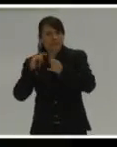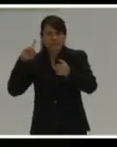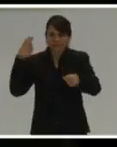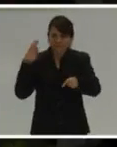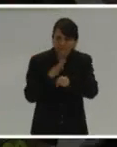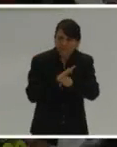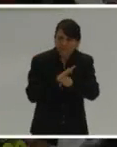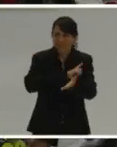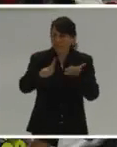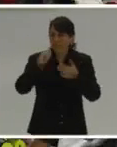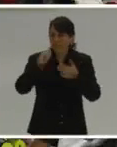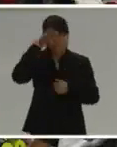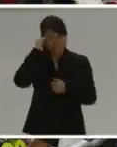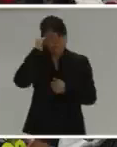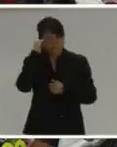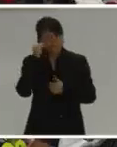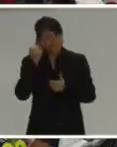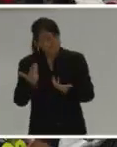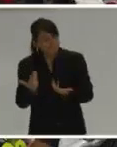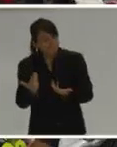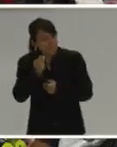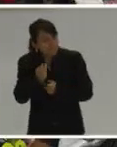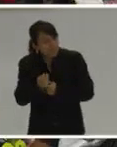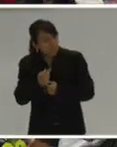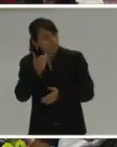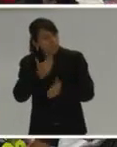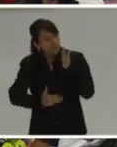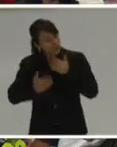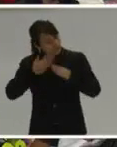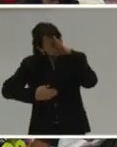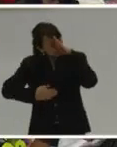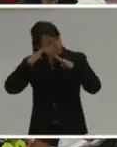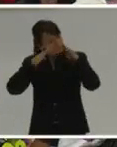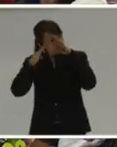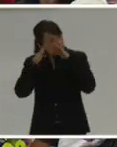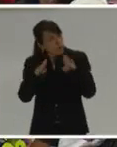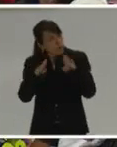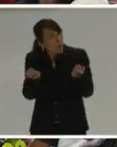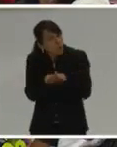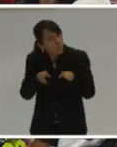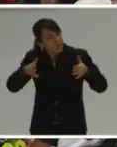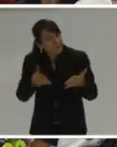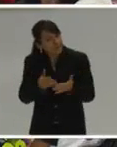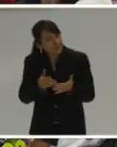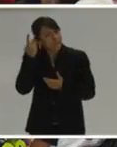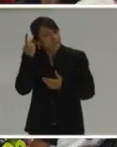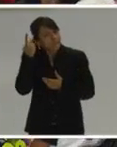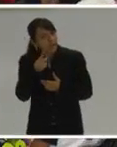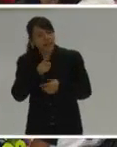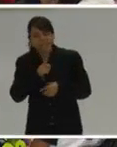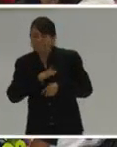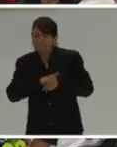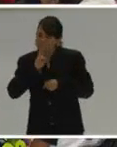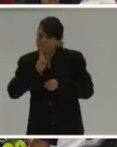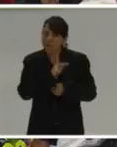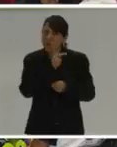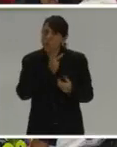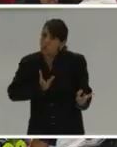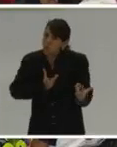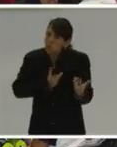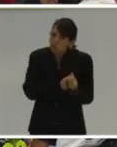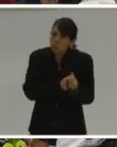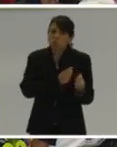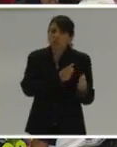cada vez podemos acercarnos a este sentimiento profundo de los derechos de los pueblos indígenas, bajo el respeto